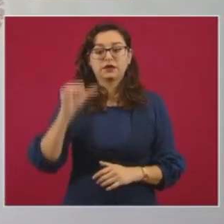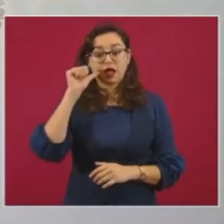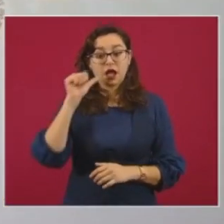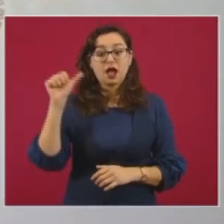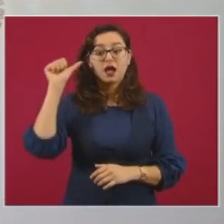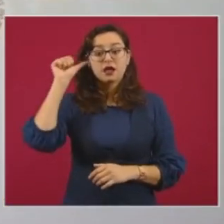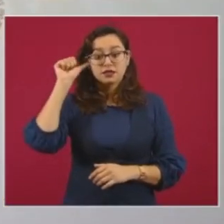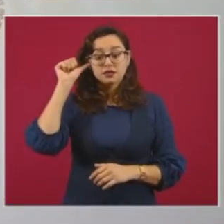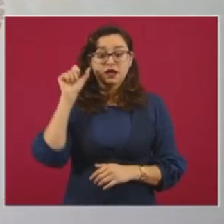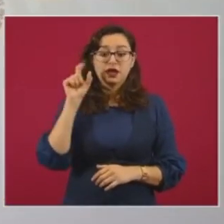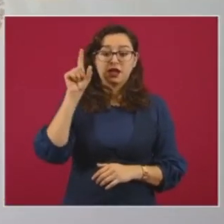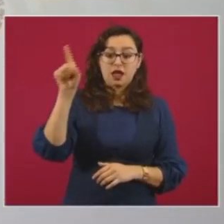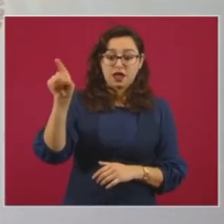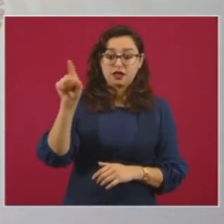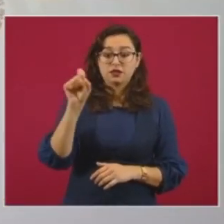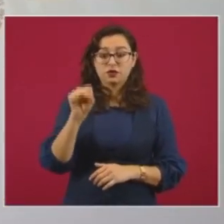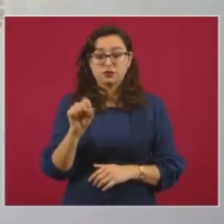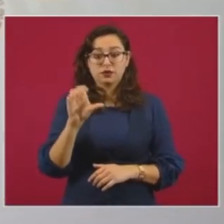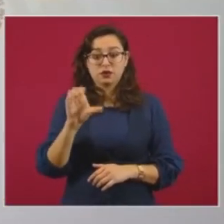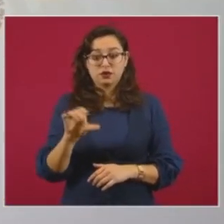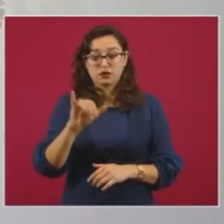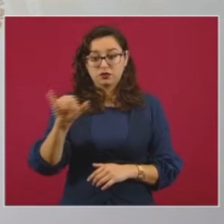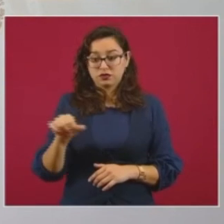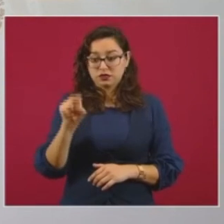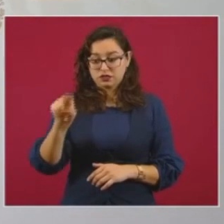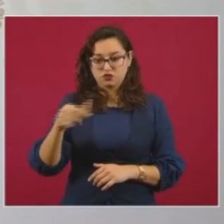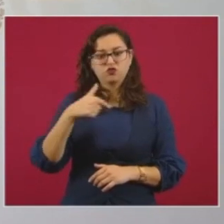ayer a la Suprema Corte